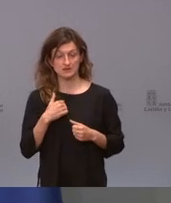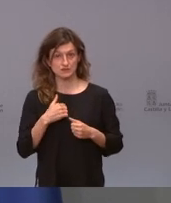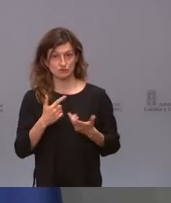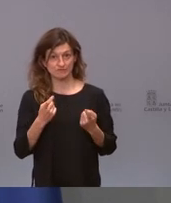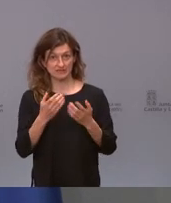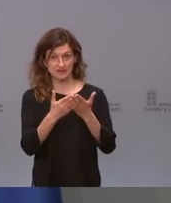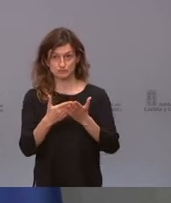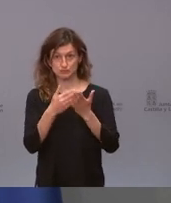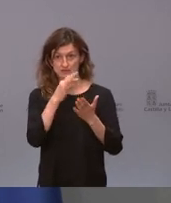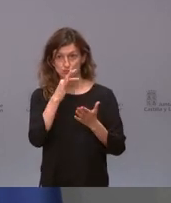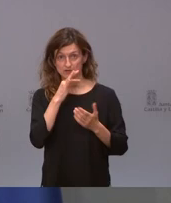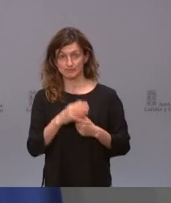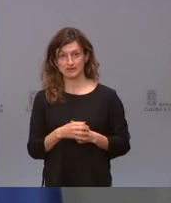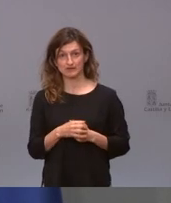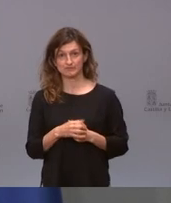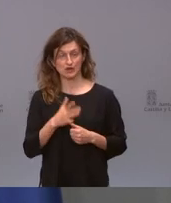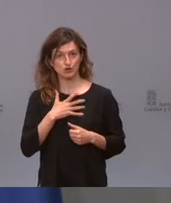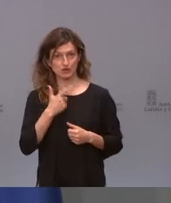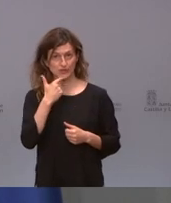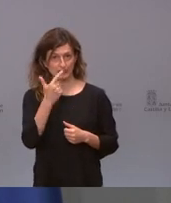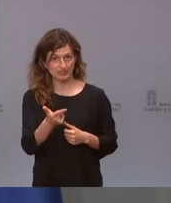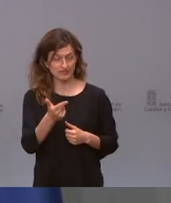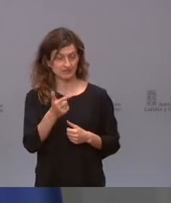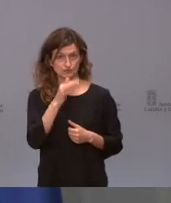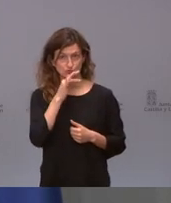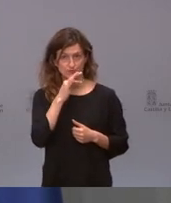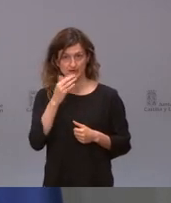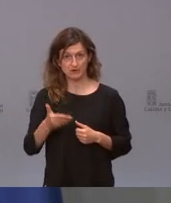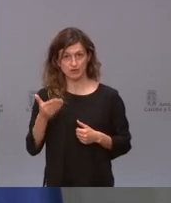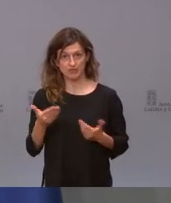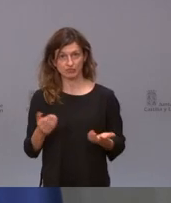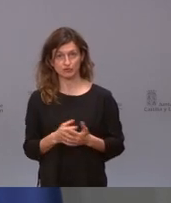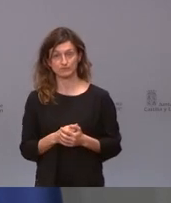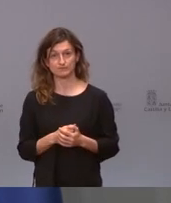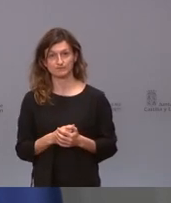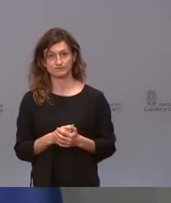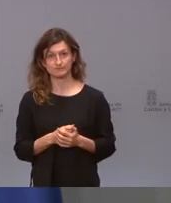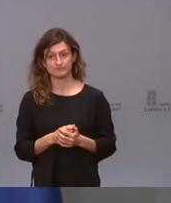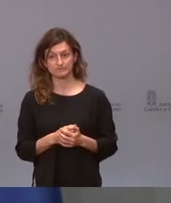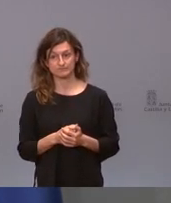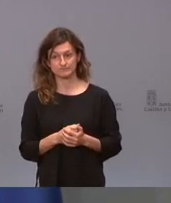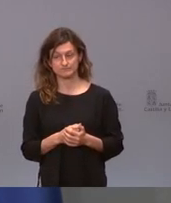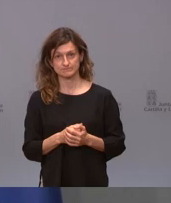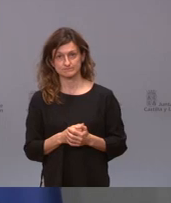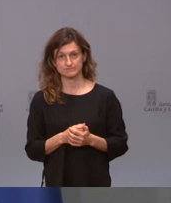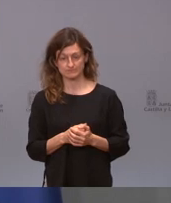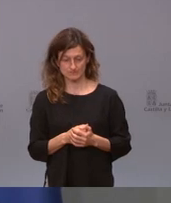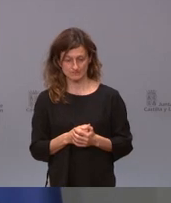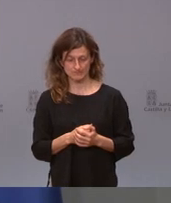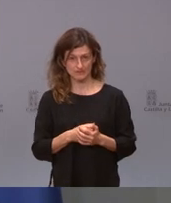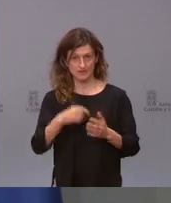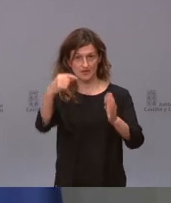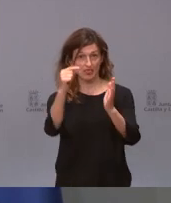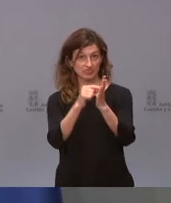la mesa pero no quiero hacer ninguna ningún avance en relación a este tema y si quieren más